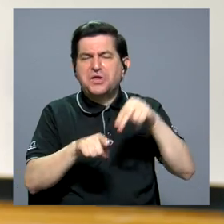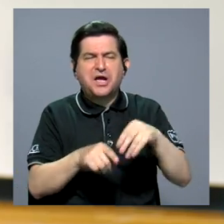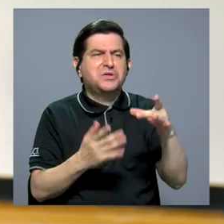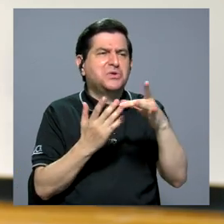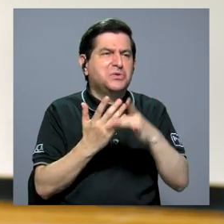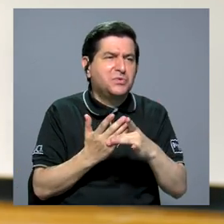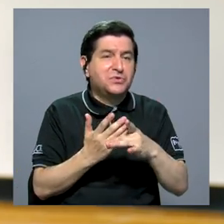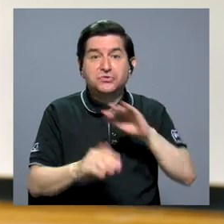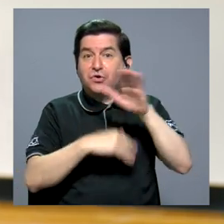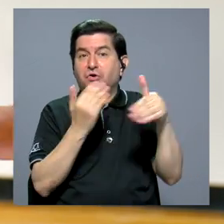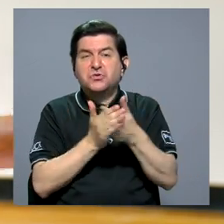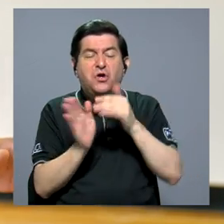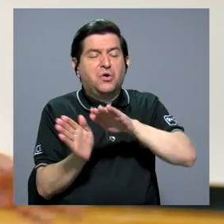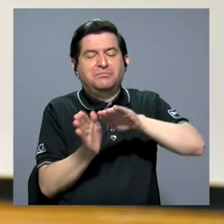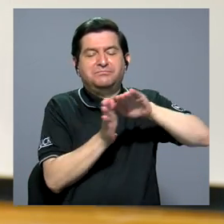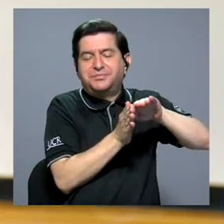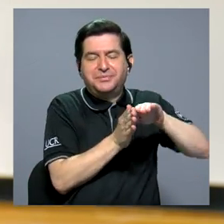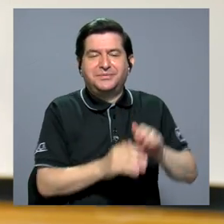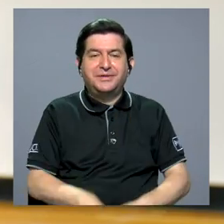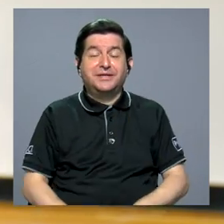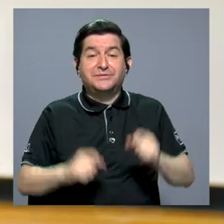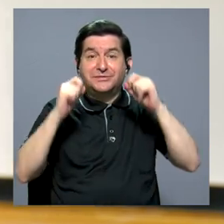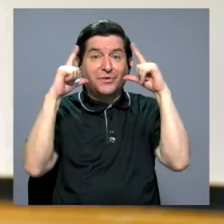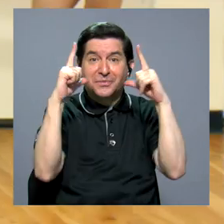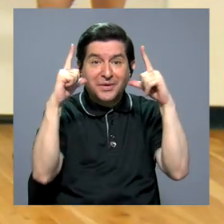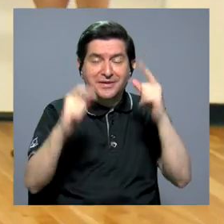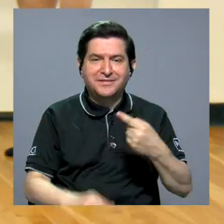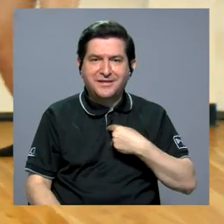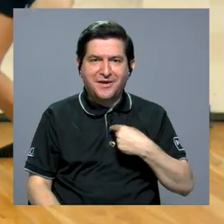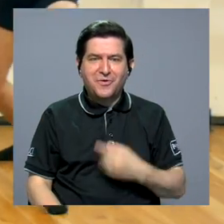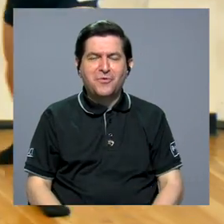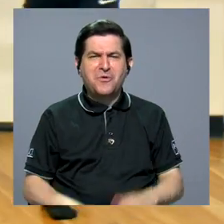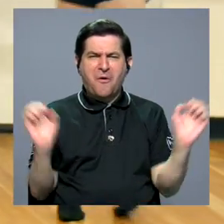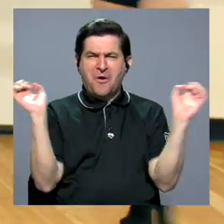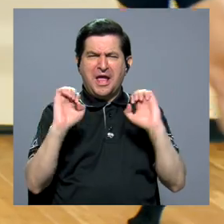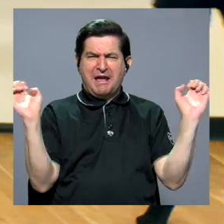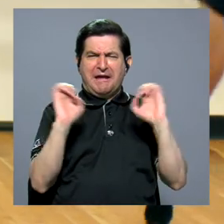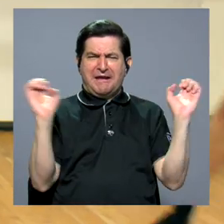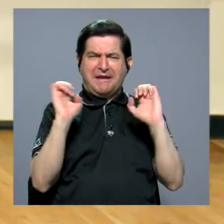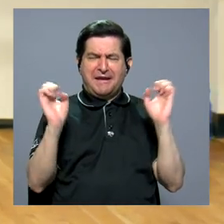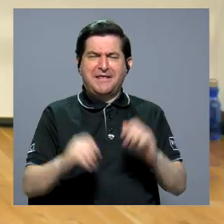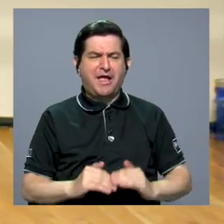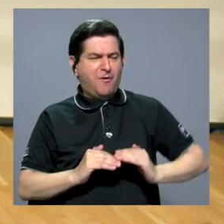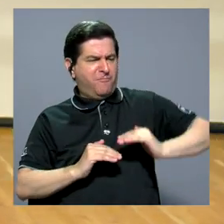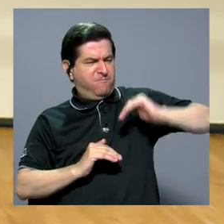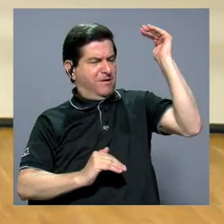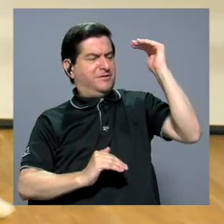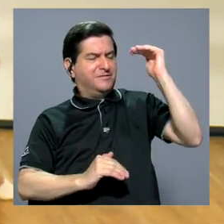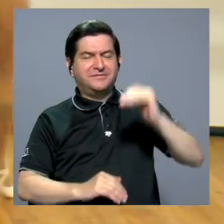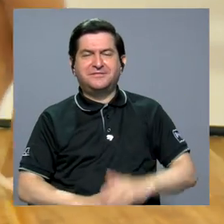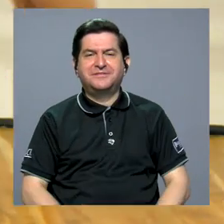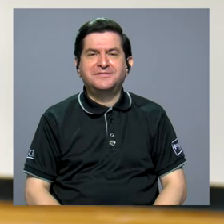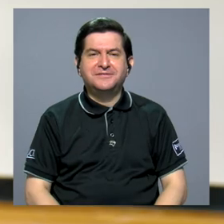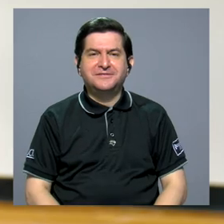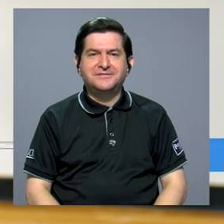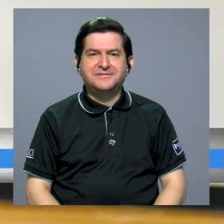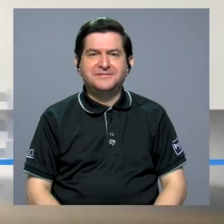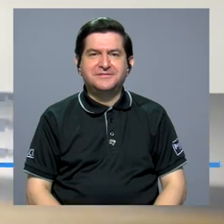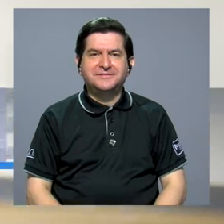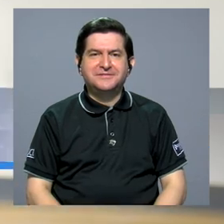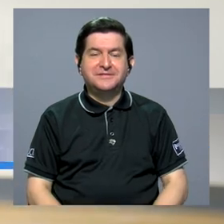tengo nietos, que tengo esposo, que tengo todo. Es increíble porque uno sale con una energía mucho mayor,